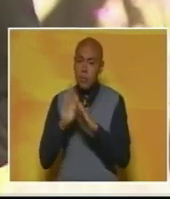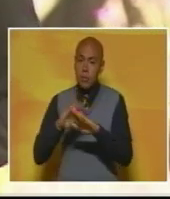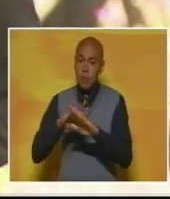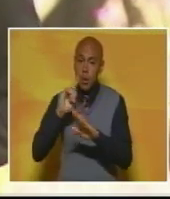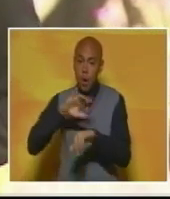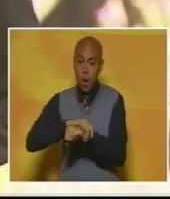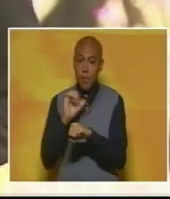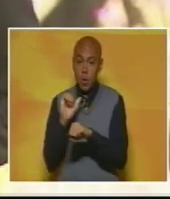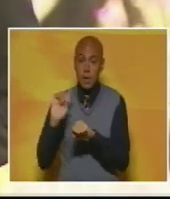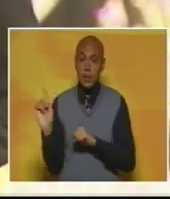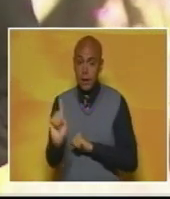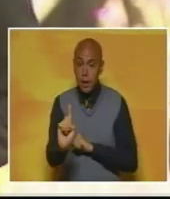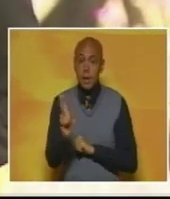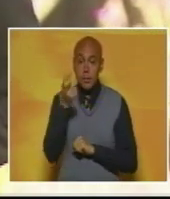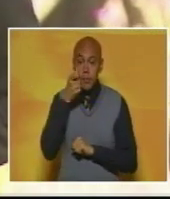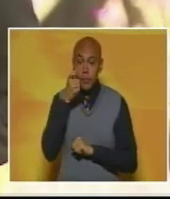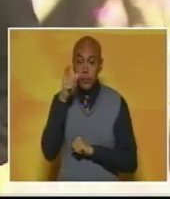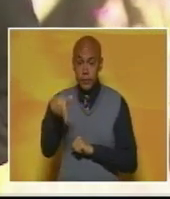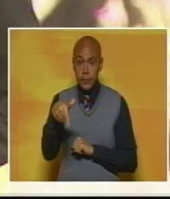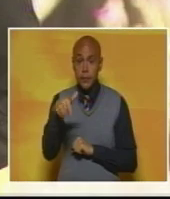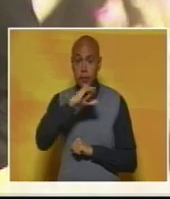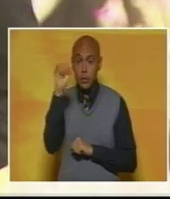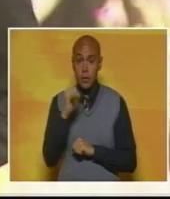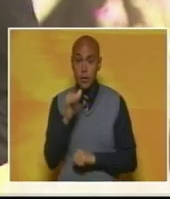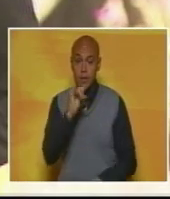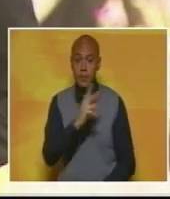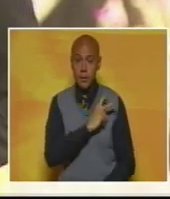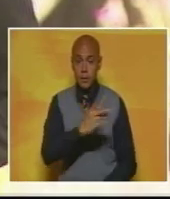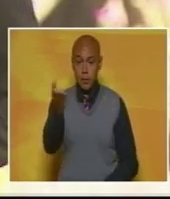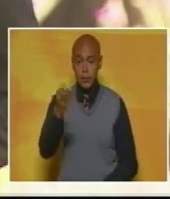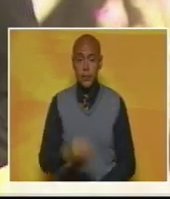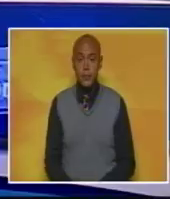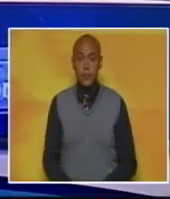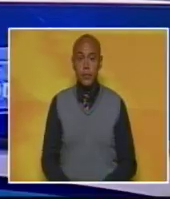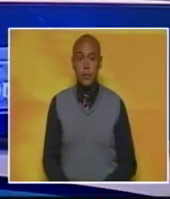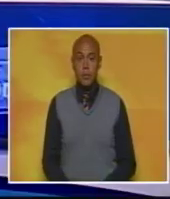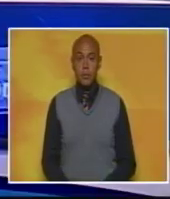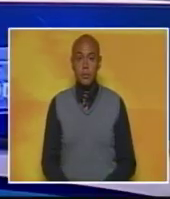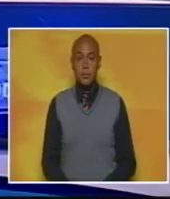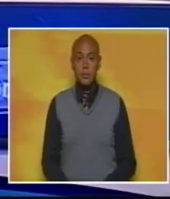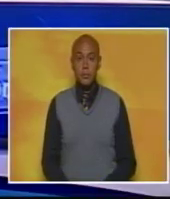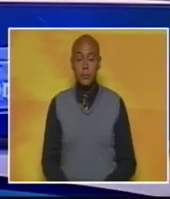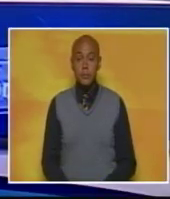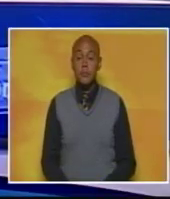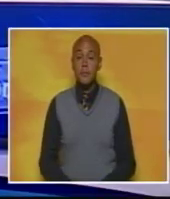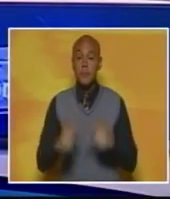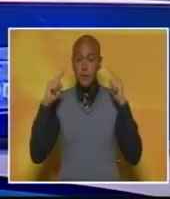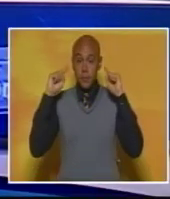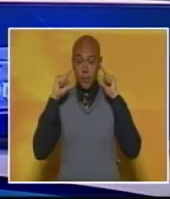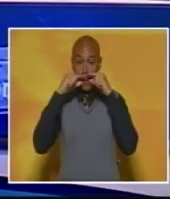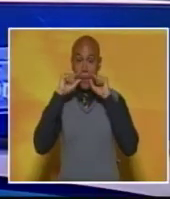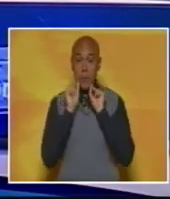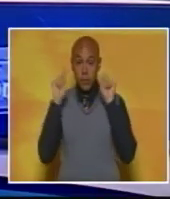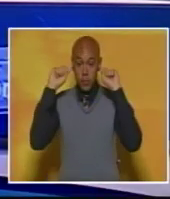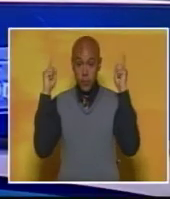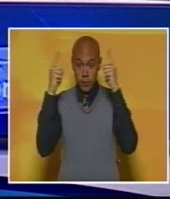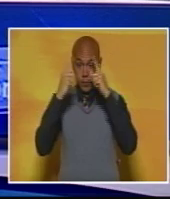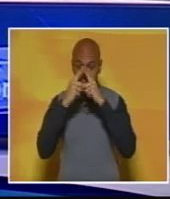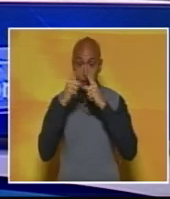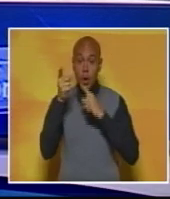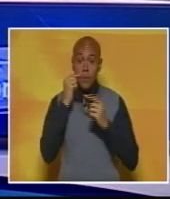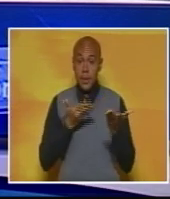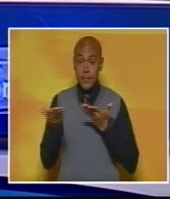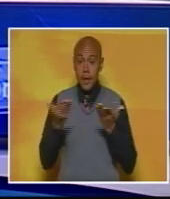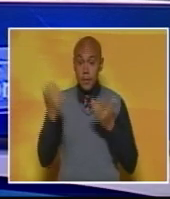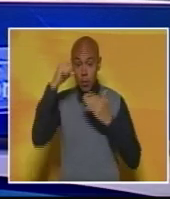la zona. Desde el estado Zulia, José Leonardo Nava, Noticiero Venevisión. José Gregorio Hernández, el siervo de Dios, el